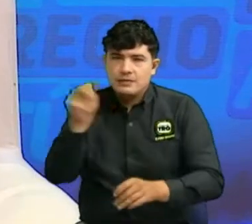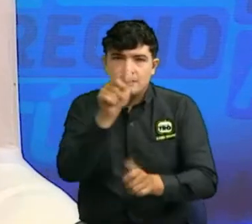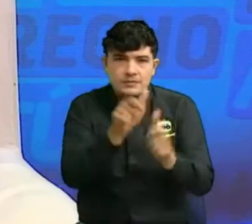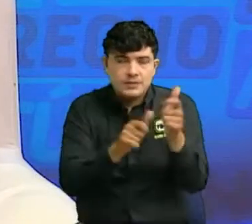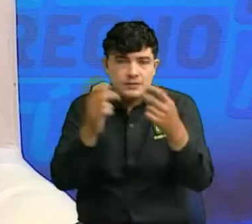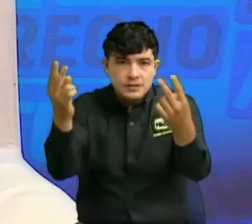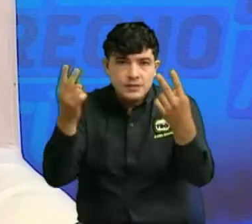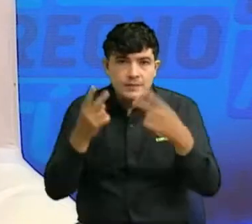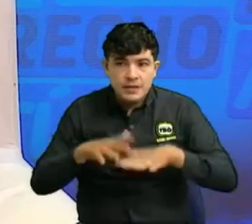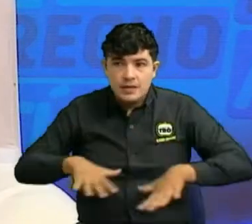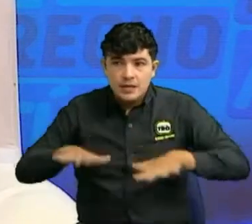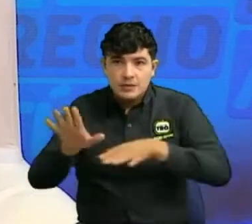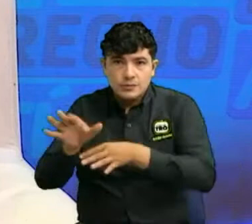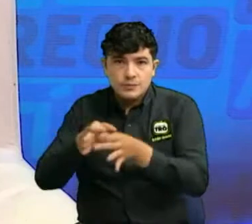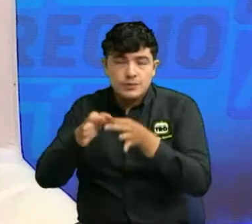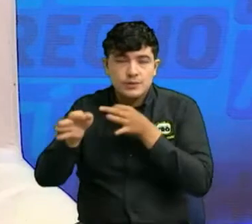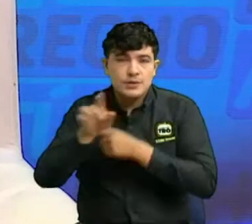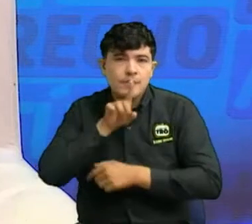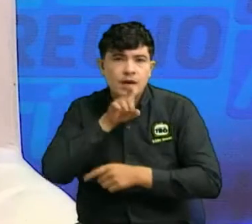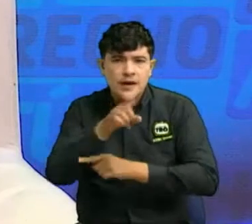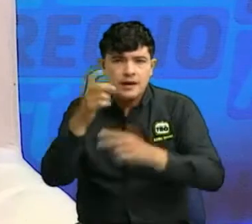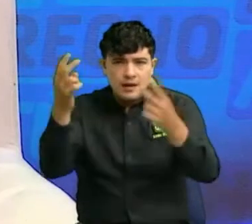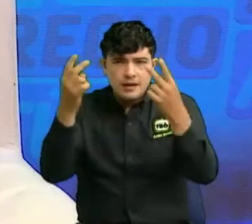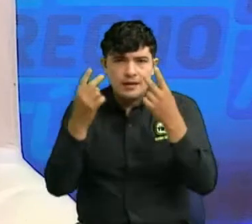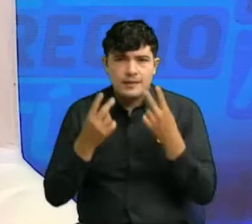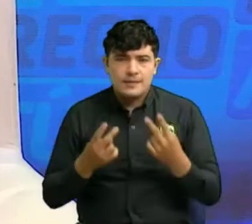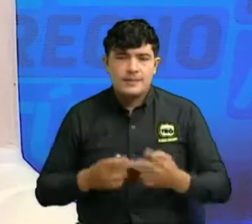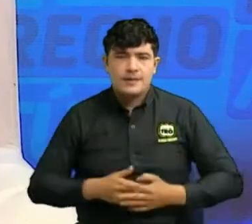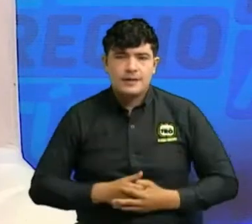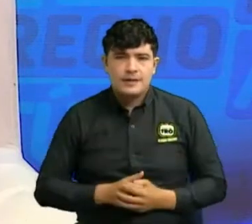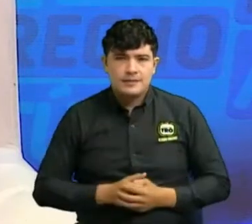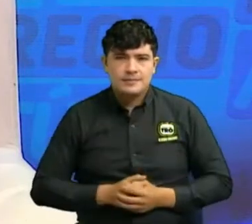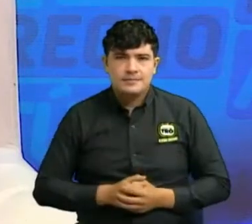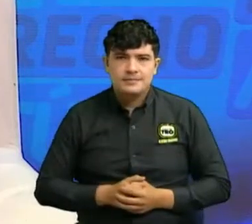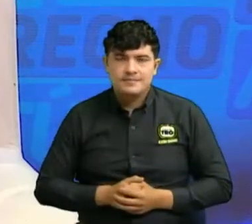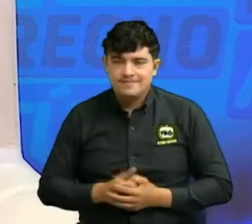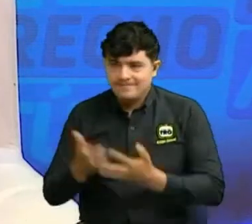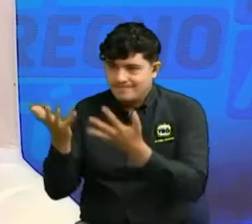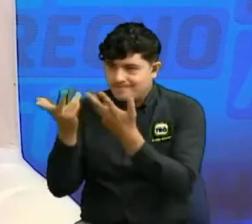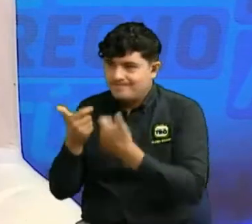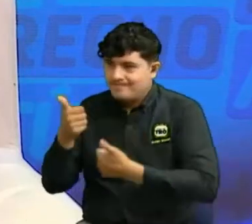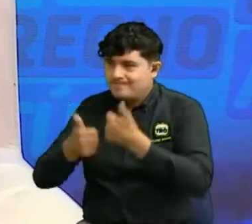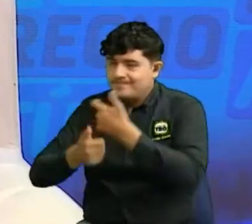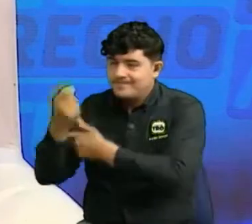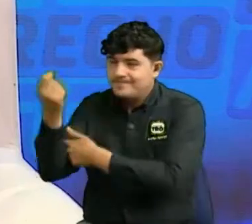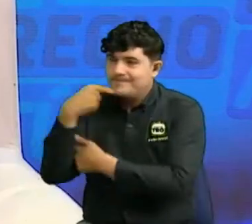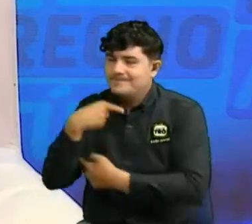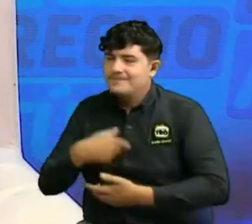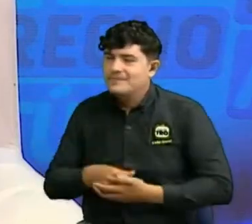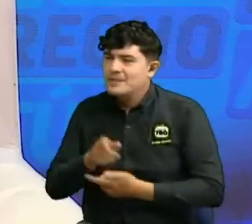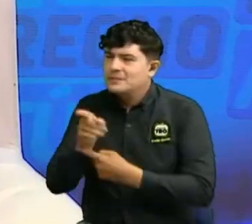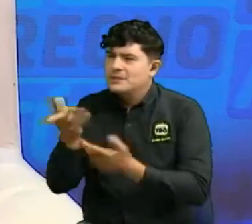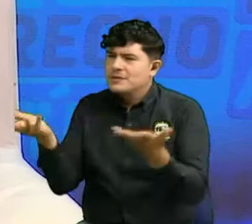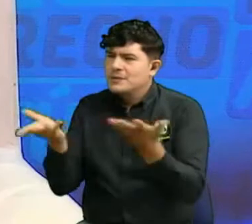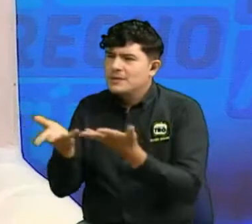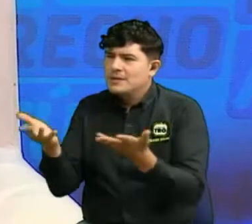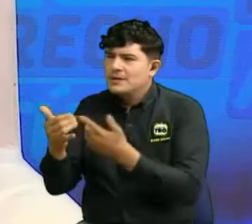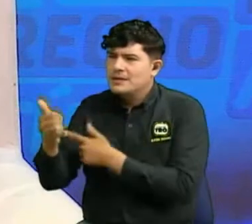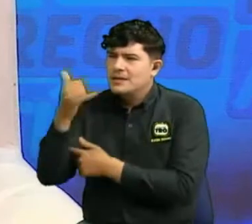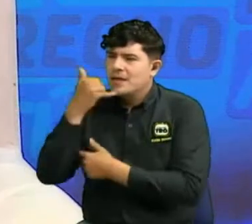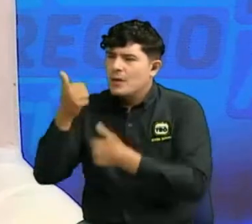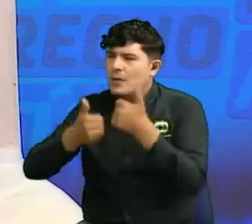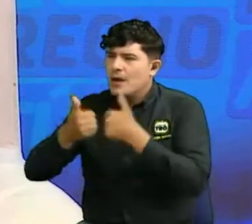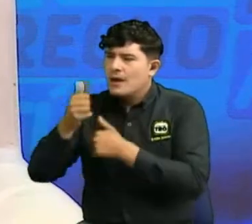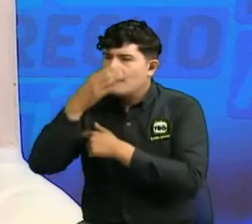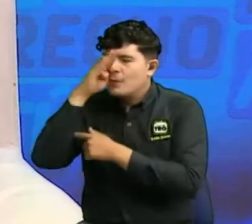personas que desde el municipio de Bucaramanga nos reportan sintonía con usted. Girón. Cuéntenos, don Ricardo, ¿cuál es su